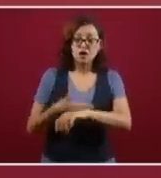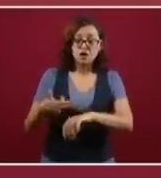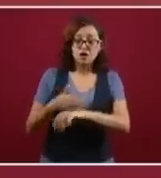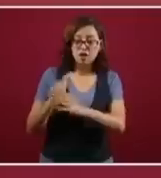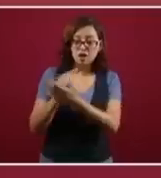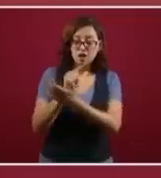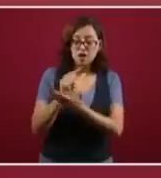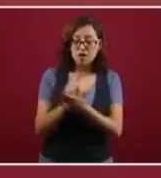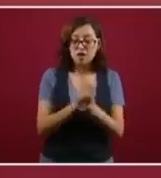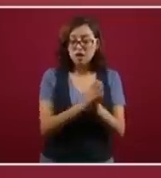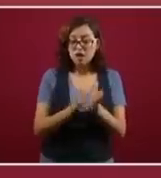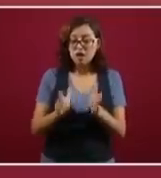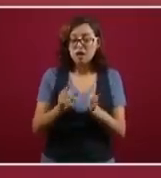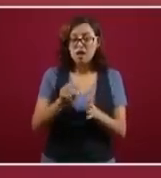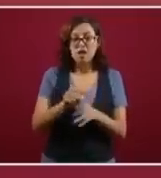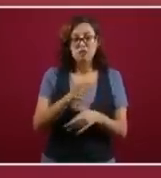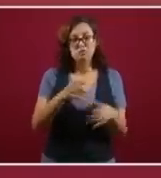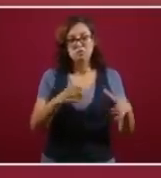o el movimiento